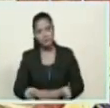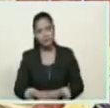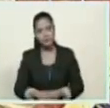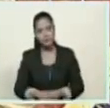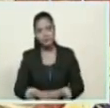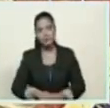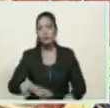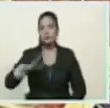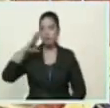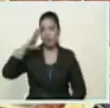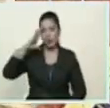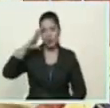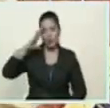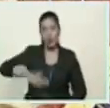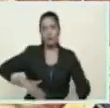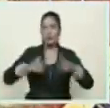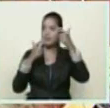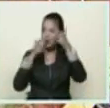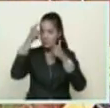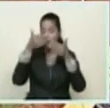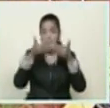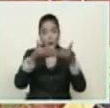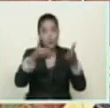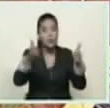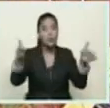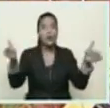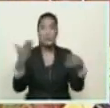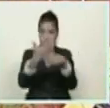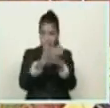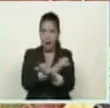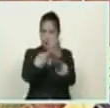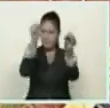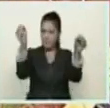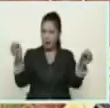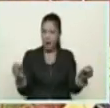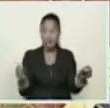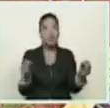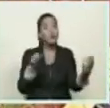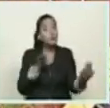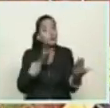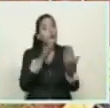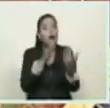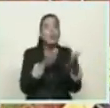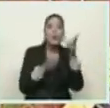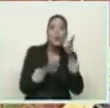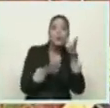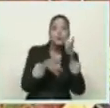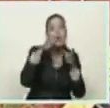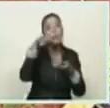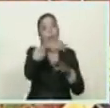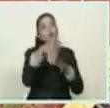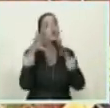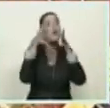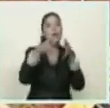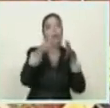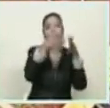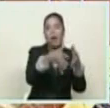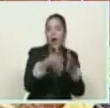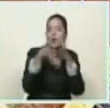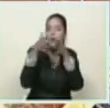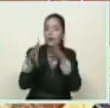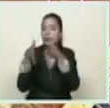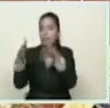y el comandante chávez abrían las puertas temprano y recibía al pueblo para escucharlo para orientarlos